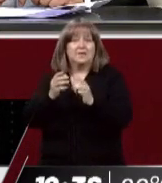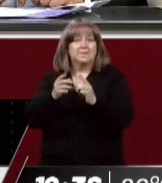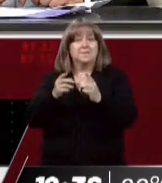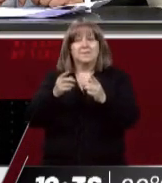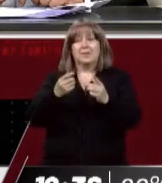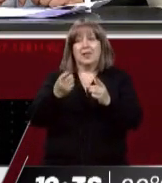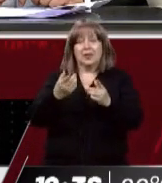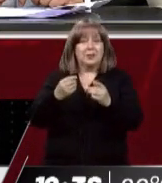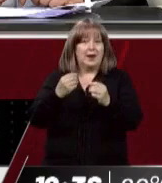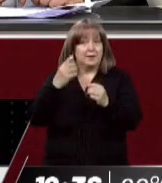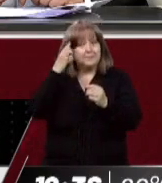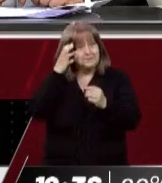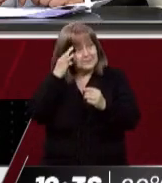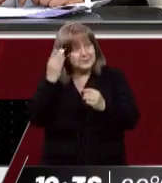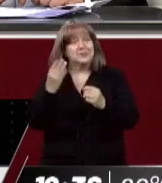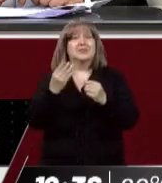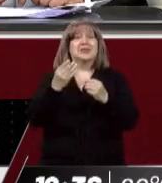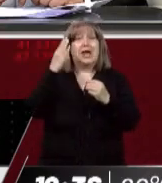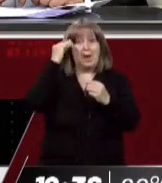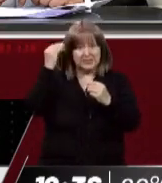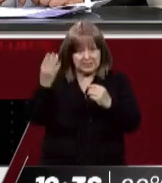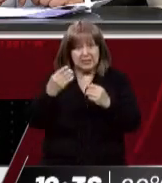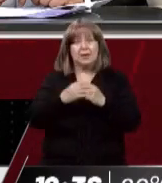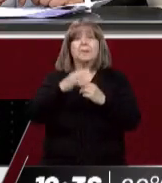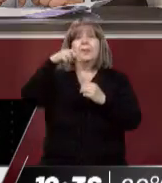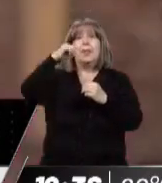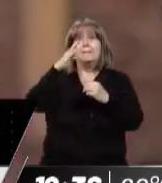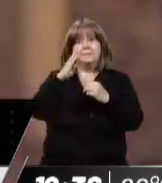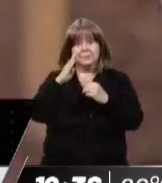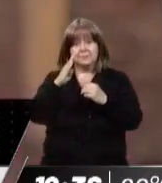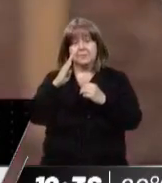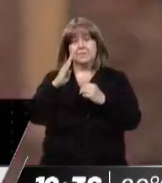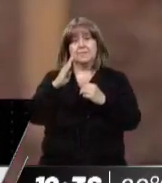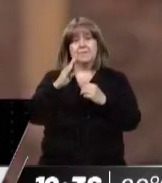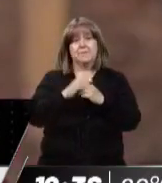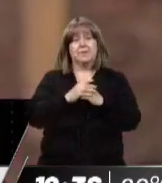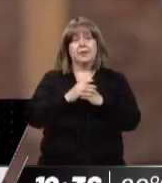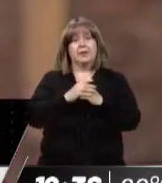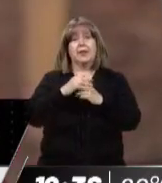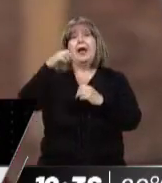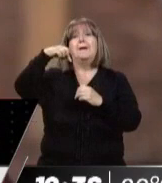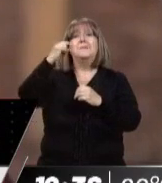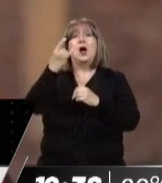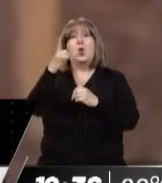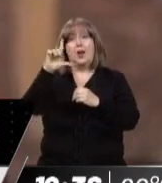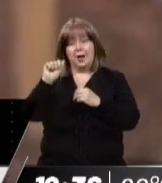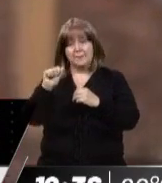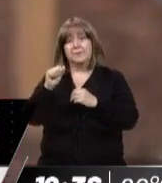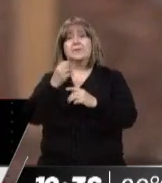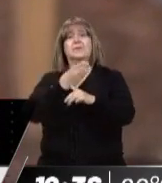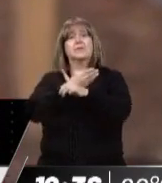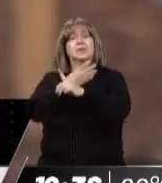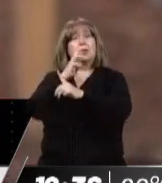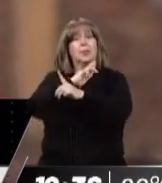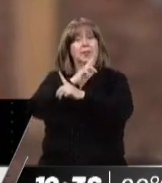ellos estén pasando o ya lo hayan pasado. Paula y Federico, bueno, los saludo y lo hablamos en la previa, Paula. ¿Cómo